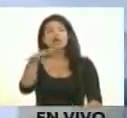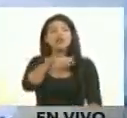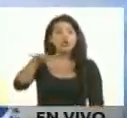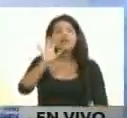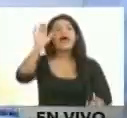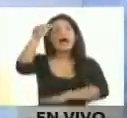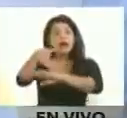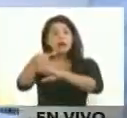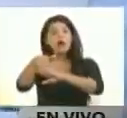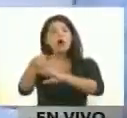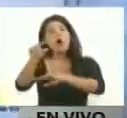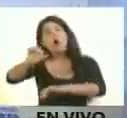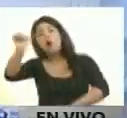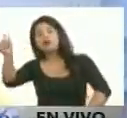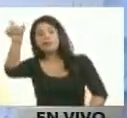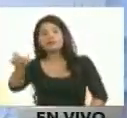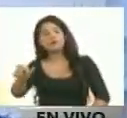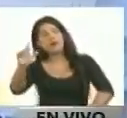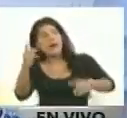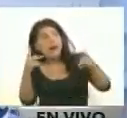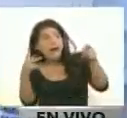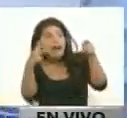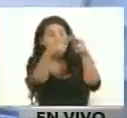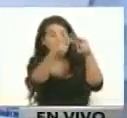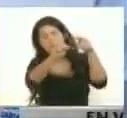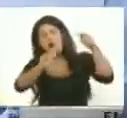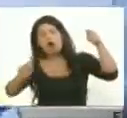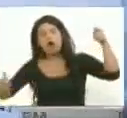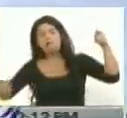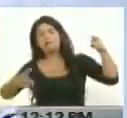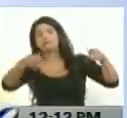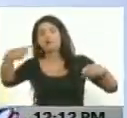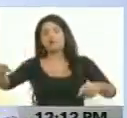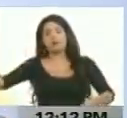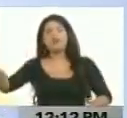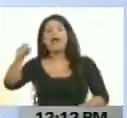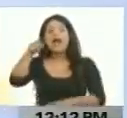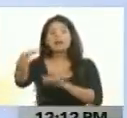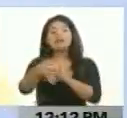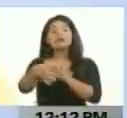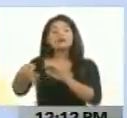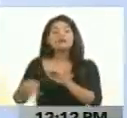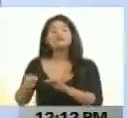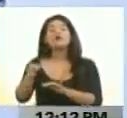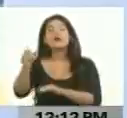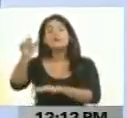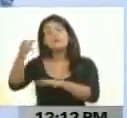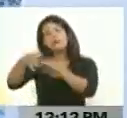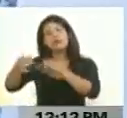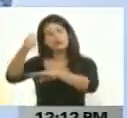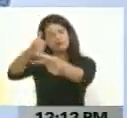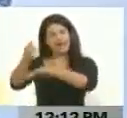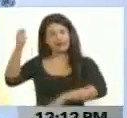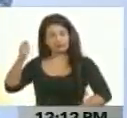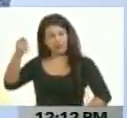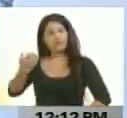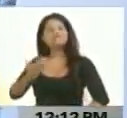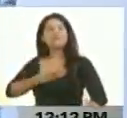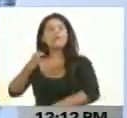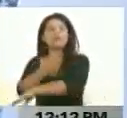estado Aragua. El municipio San Sebastián es un municipio que está administrado por la oposición. Esta persona, de nombre Nervis Carpio Azuárez, cédula de